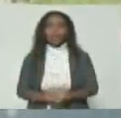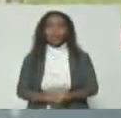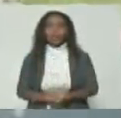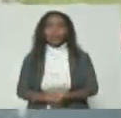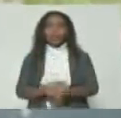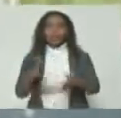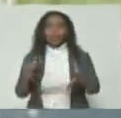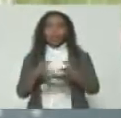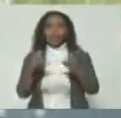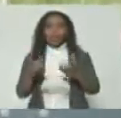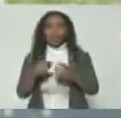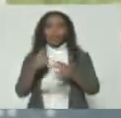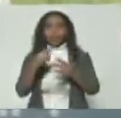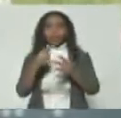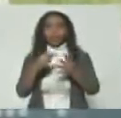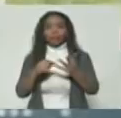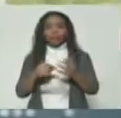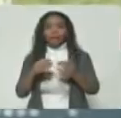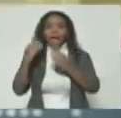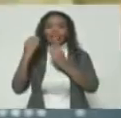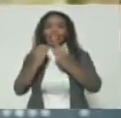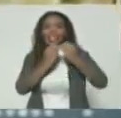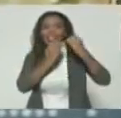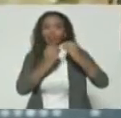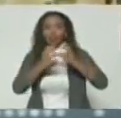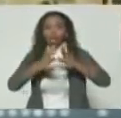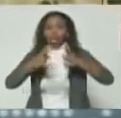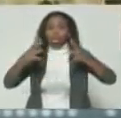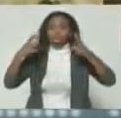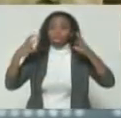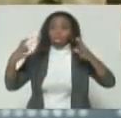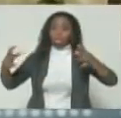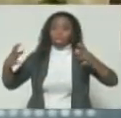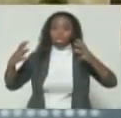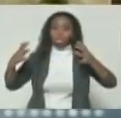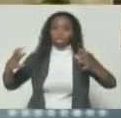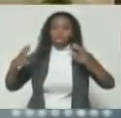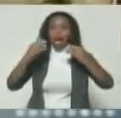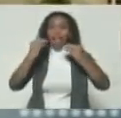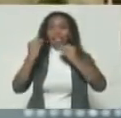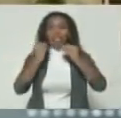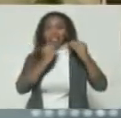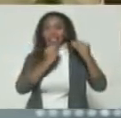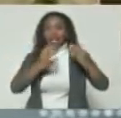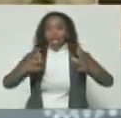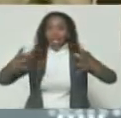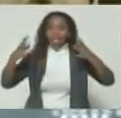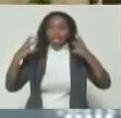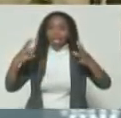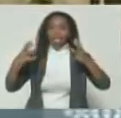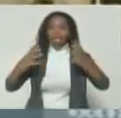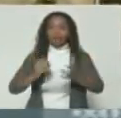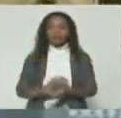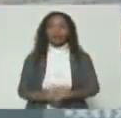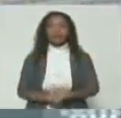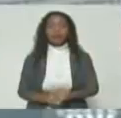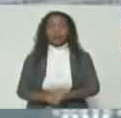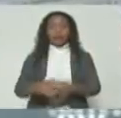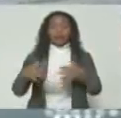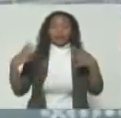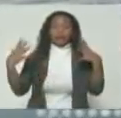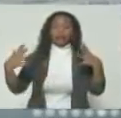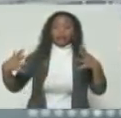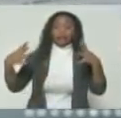cereales, leguminosas, patillas. Vimos un rolo de patillas. Una patilla, tremenda patilla,